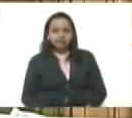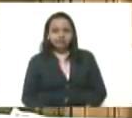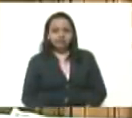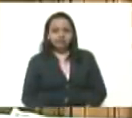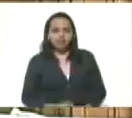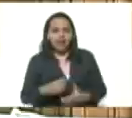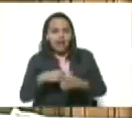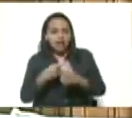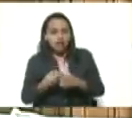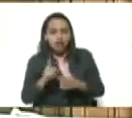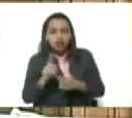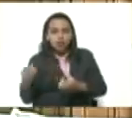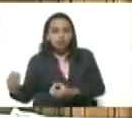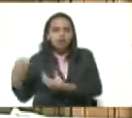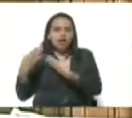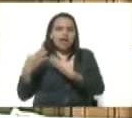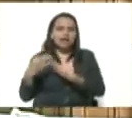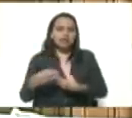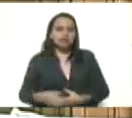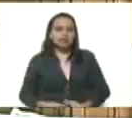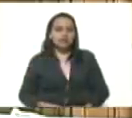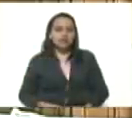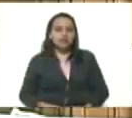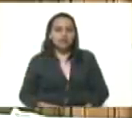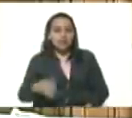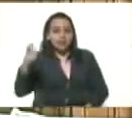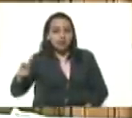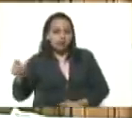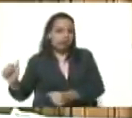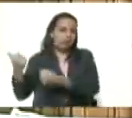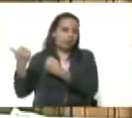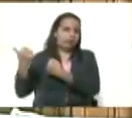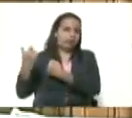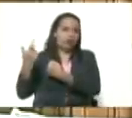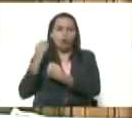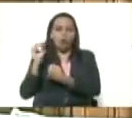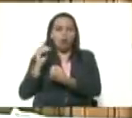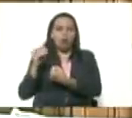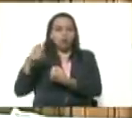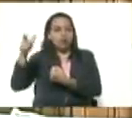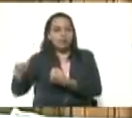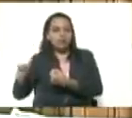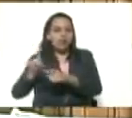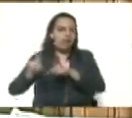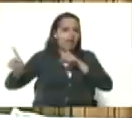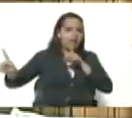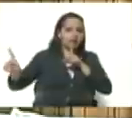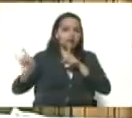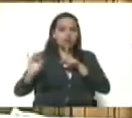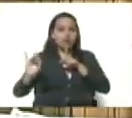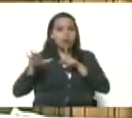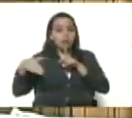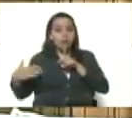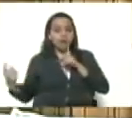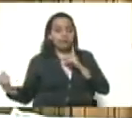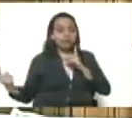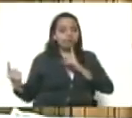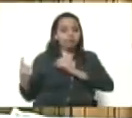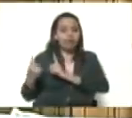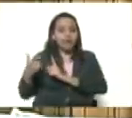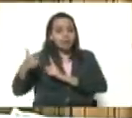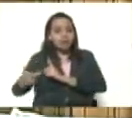Entonces, no te va a contaminar, no te va a contagiar un enemigo, alguien alejado, ¿no? Quien te puede contagiar es alguien que